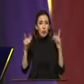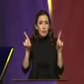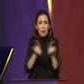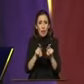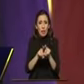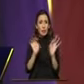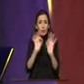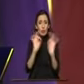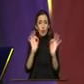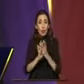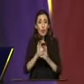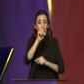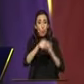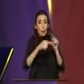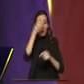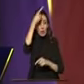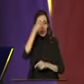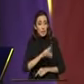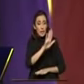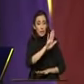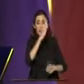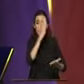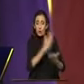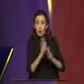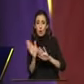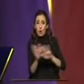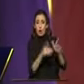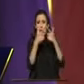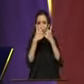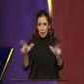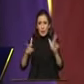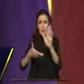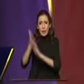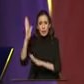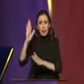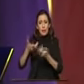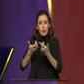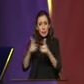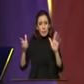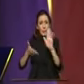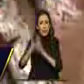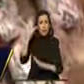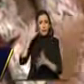ya no estar, con el dolor del alma, hay que darle la libertad para que se vaya.